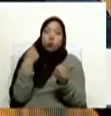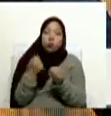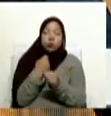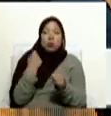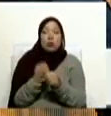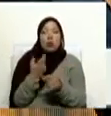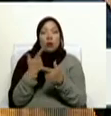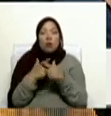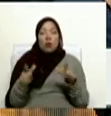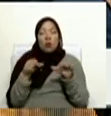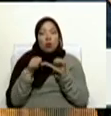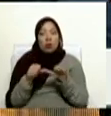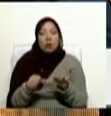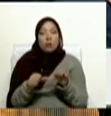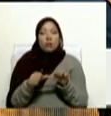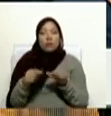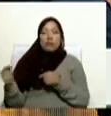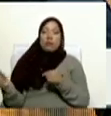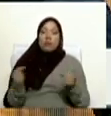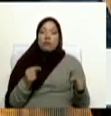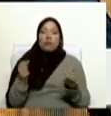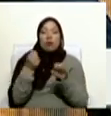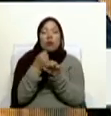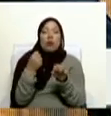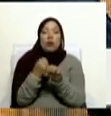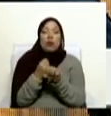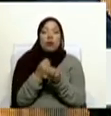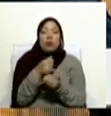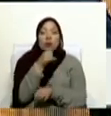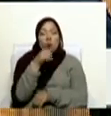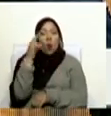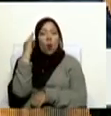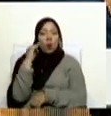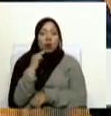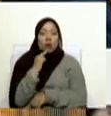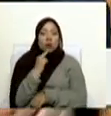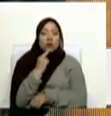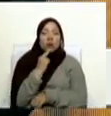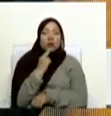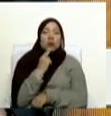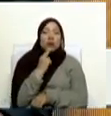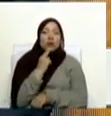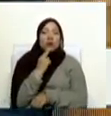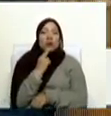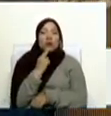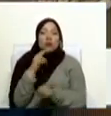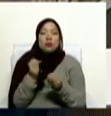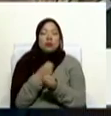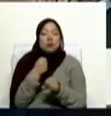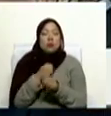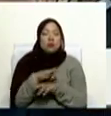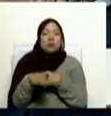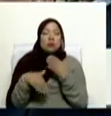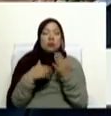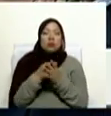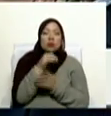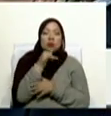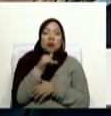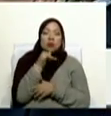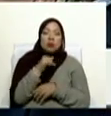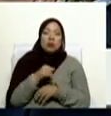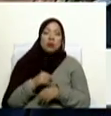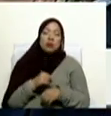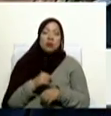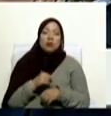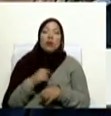liberación continental que comanda el libertador Simón Bolívar yo voy a finalizar este este discurso